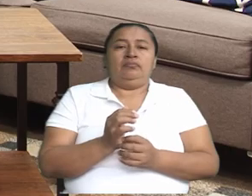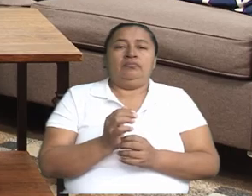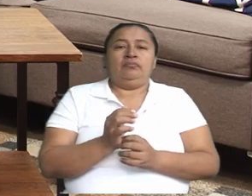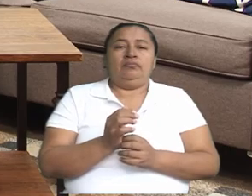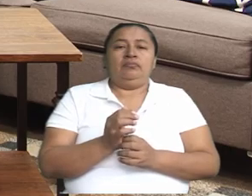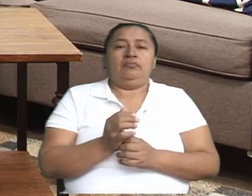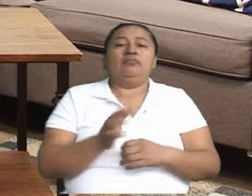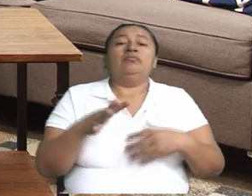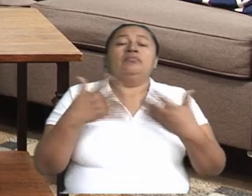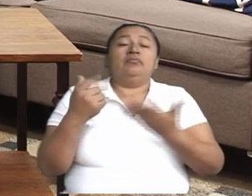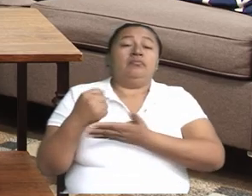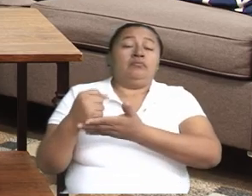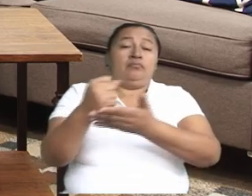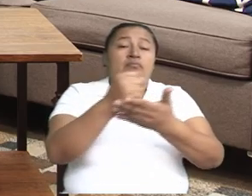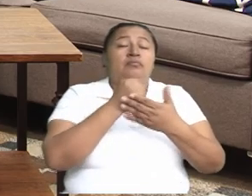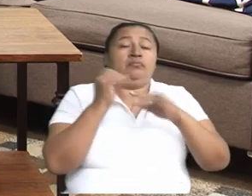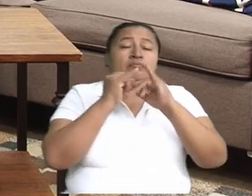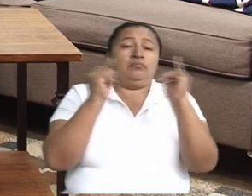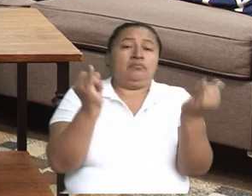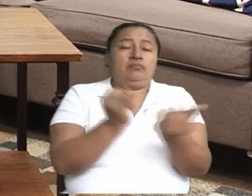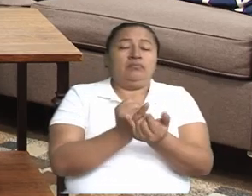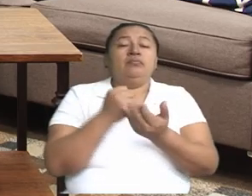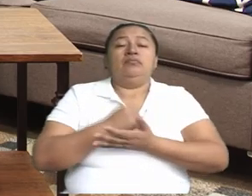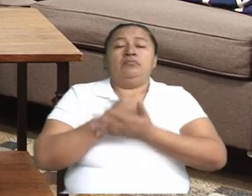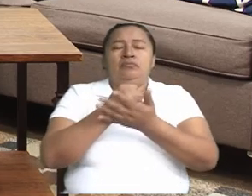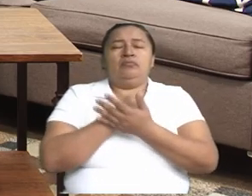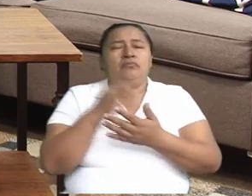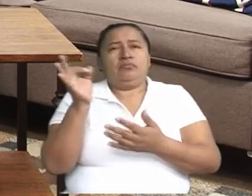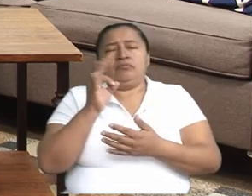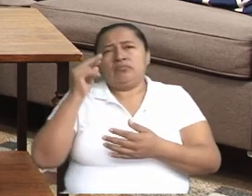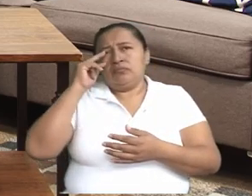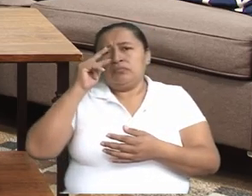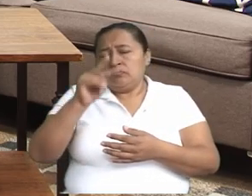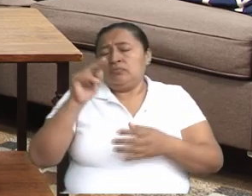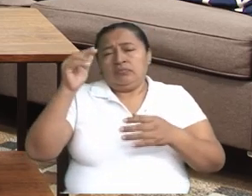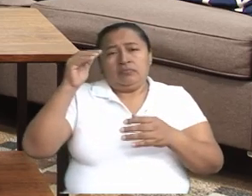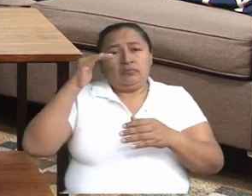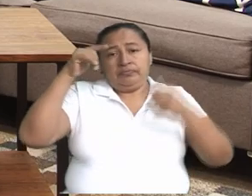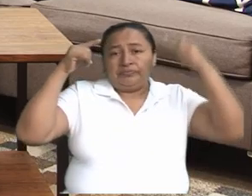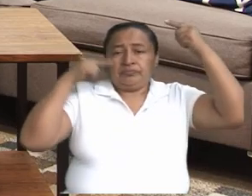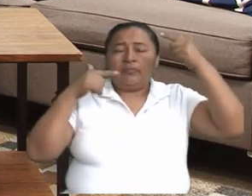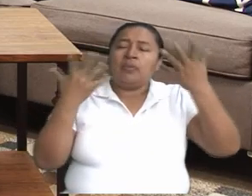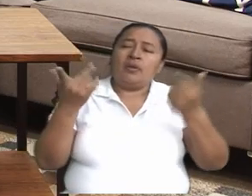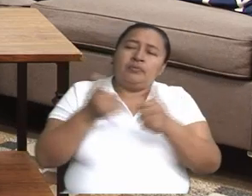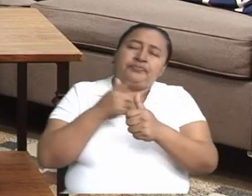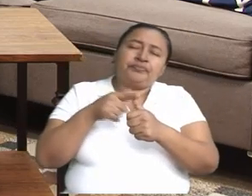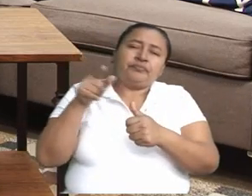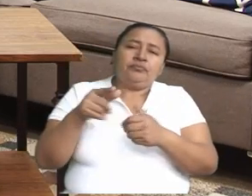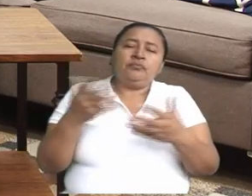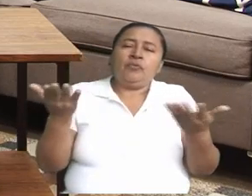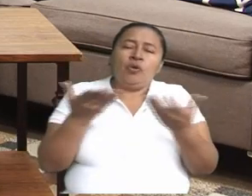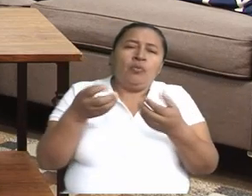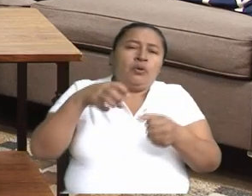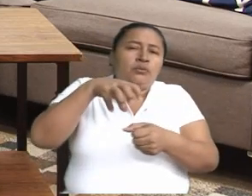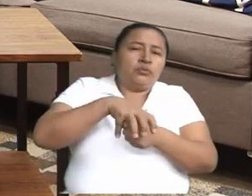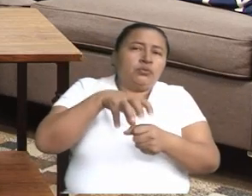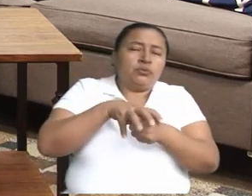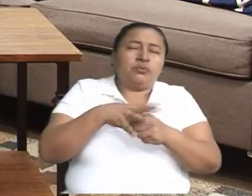de esa solidaridad internacional que nos ayuda a entender esa cosmovisión de Sandino, en principio un poquito de contexto histórico, el